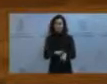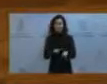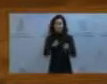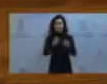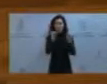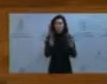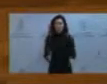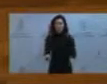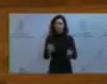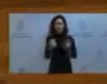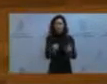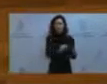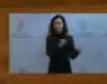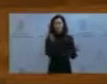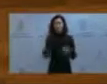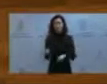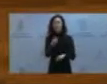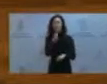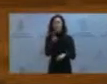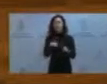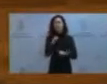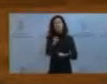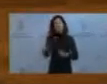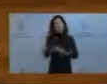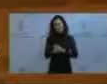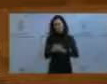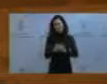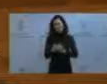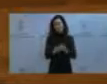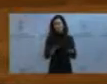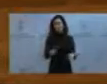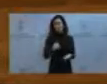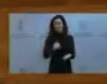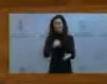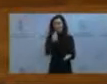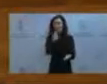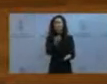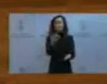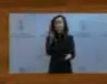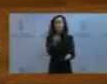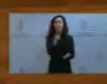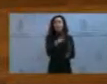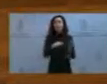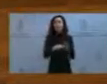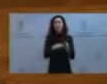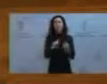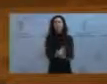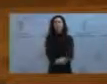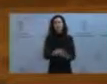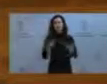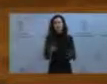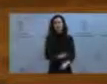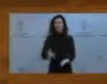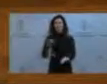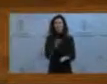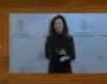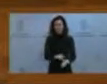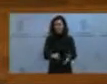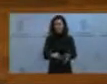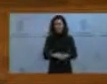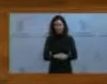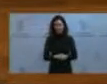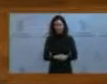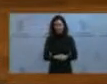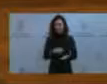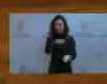de derivación. Pero bueno, eso vendrá la semana que viene. Ahora lo que le quiero decir es que en el año 2017 los